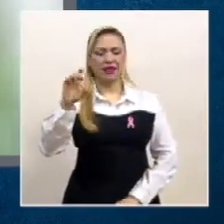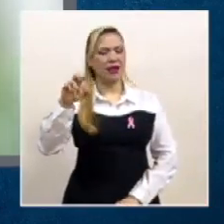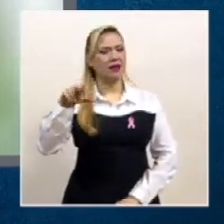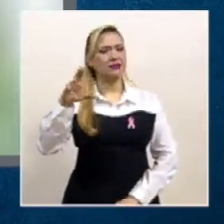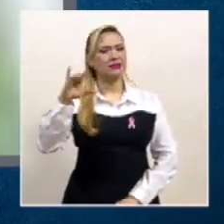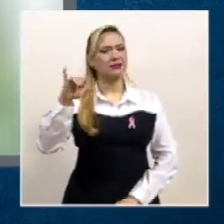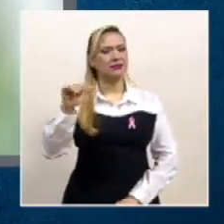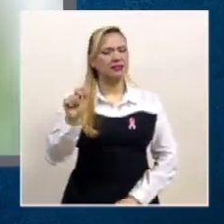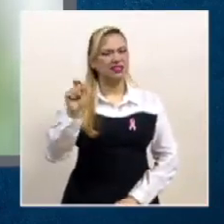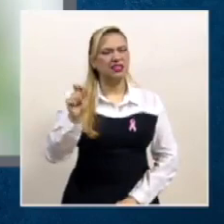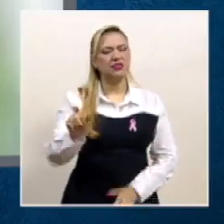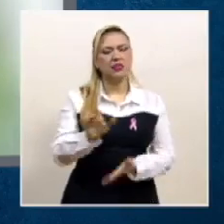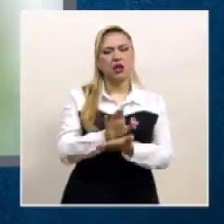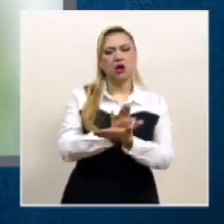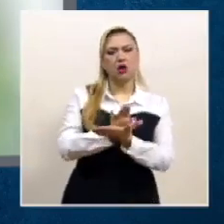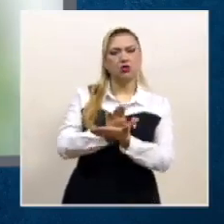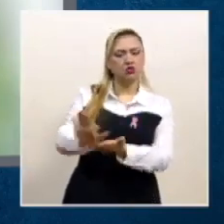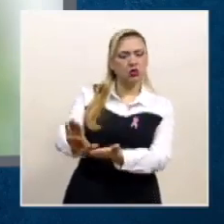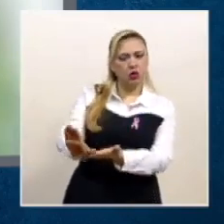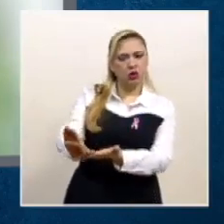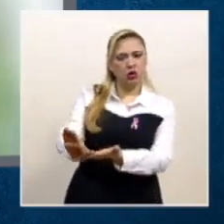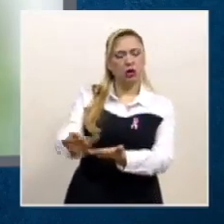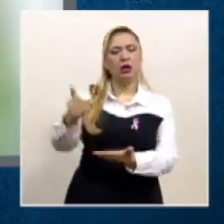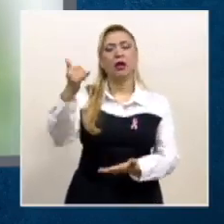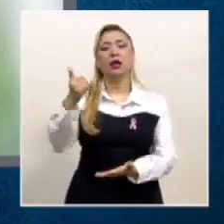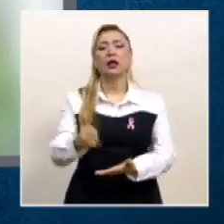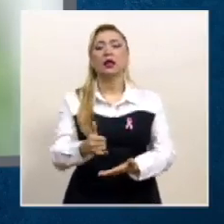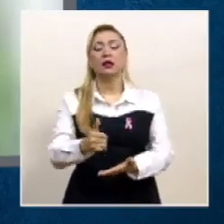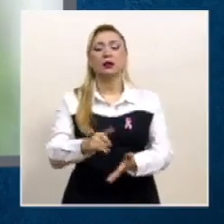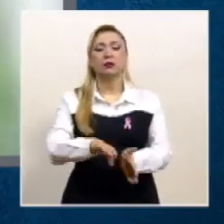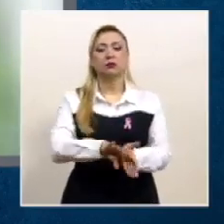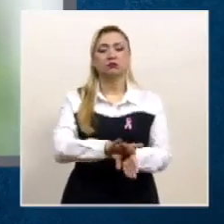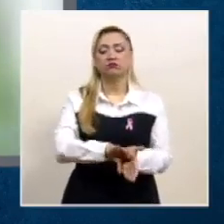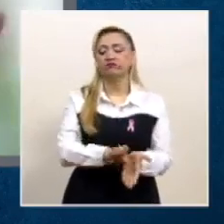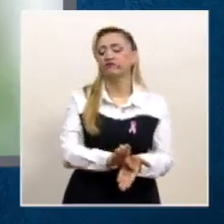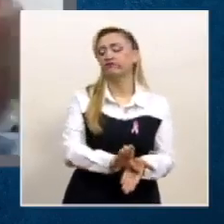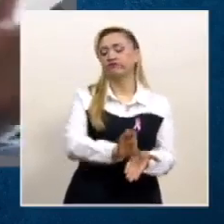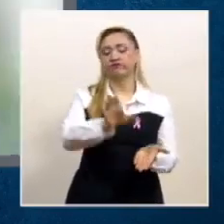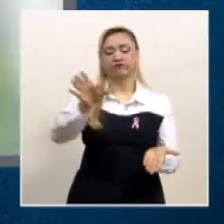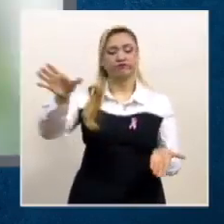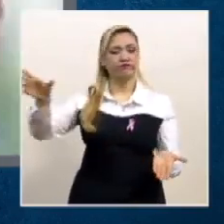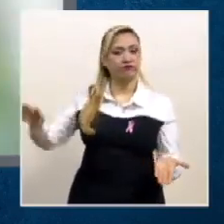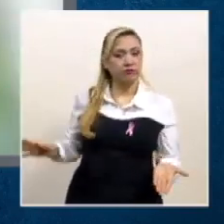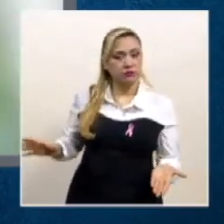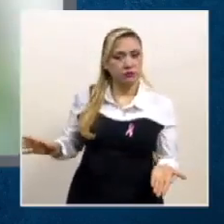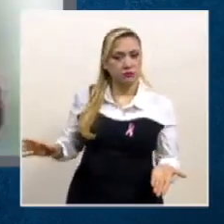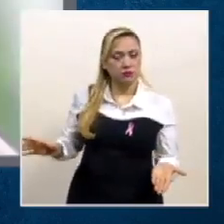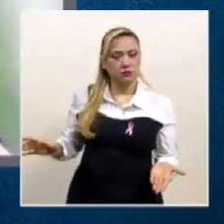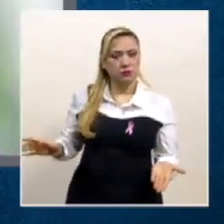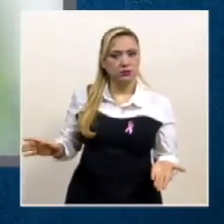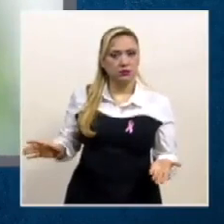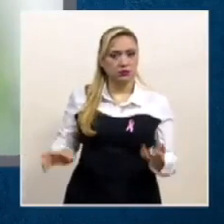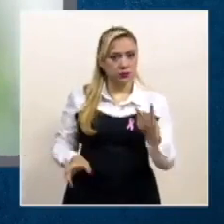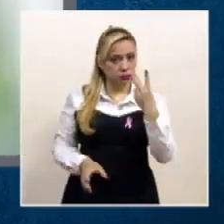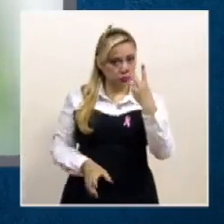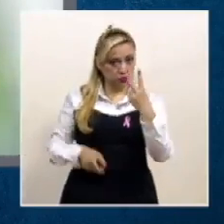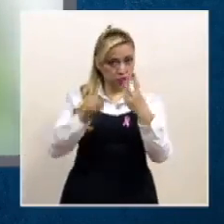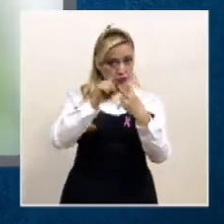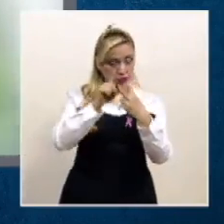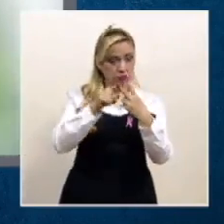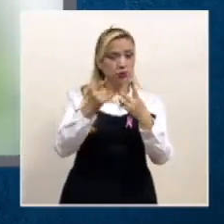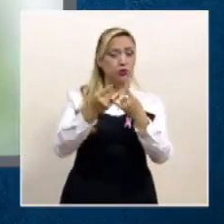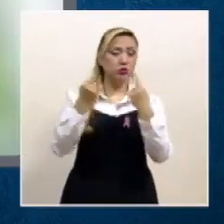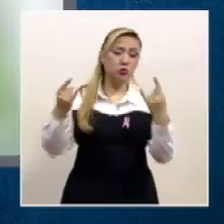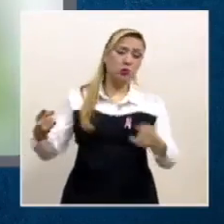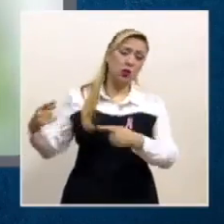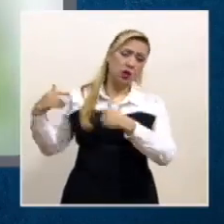el de exclusión y el de marginación. Entonces, estos modelos pues, nos muestran contextos históricos